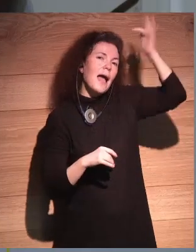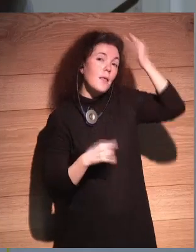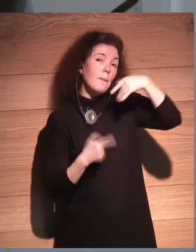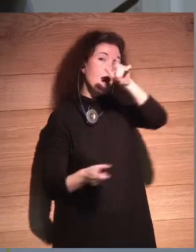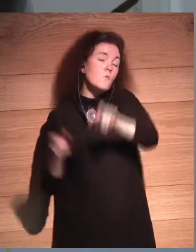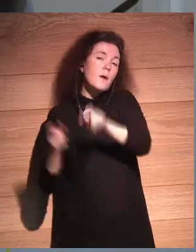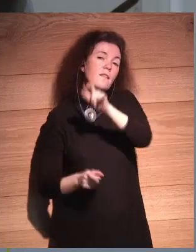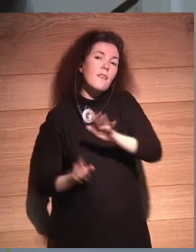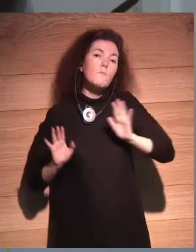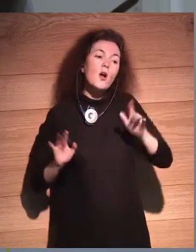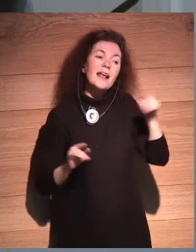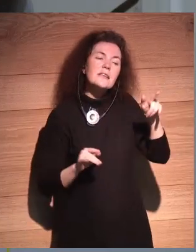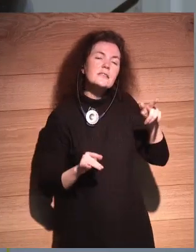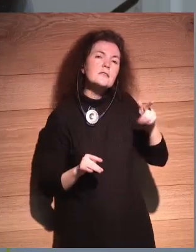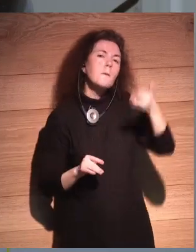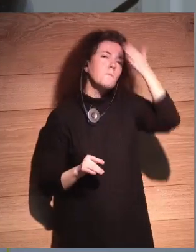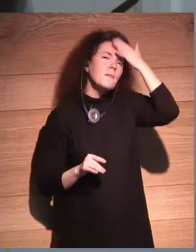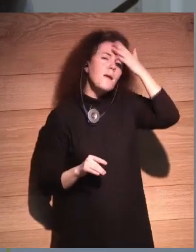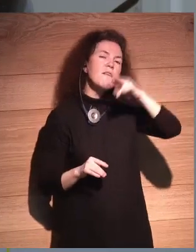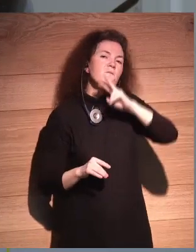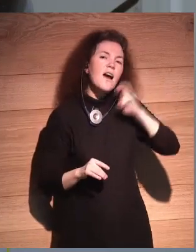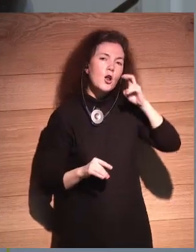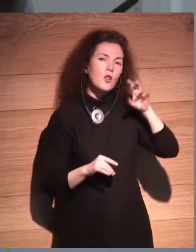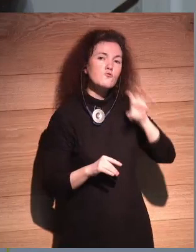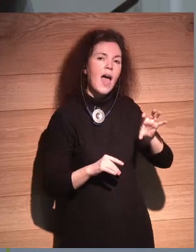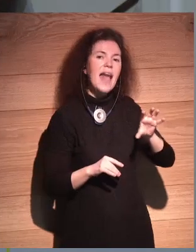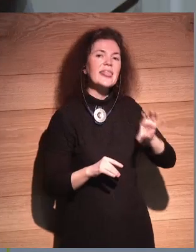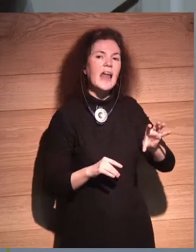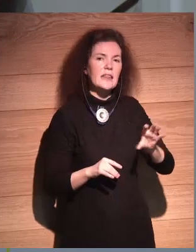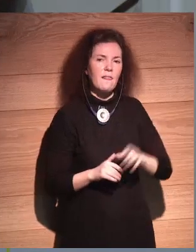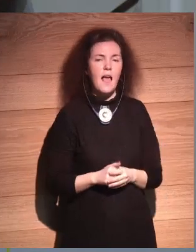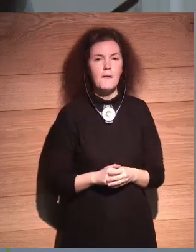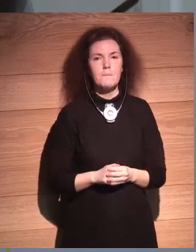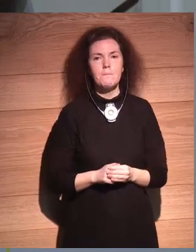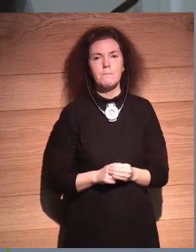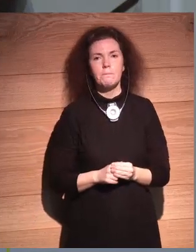humanidad quizá ese sea uno de los principales valores de la Antártida.